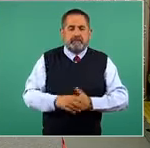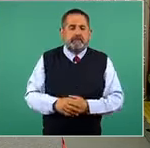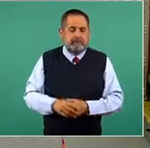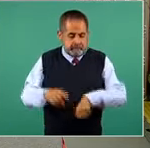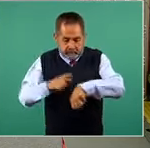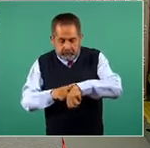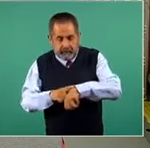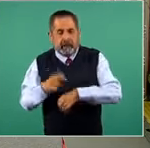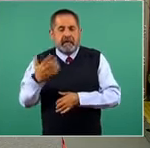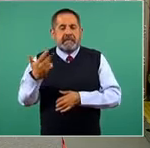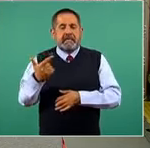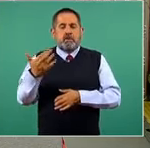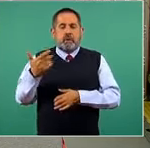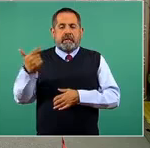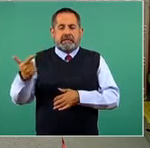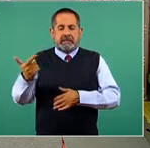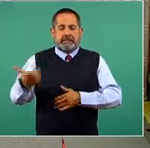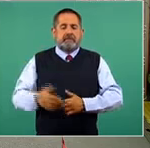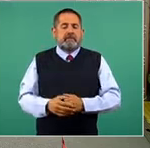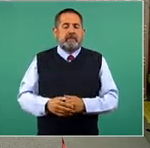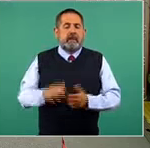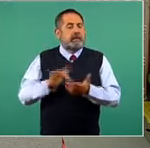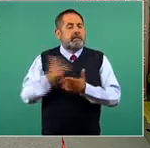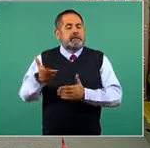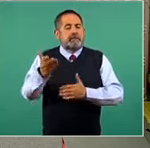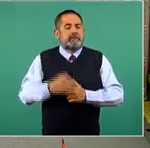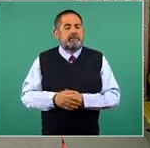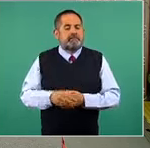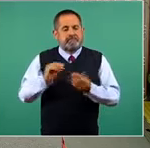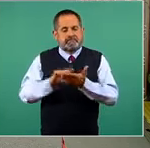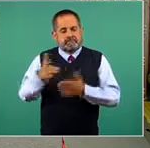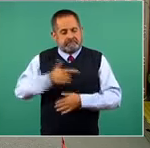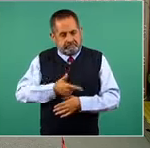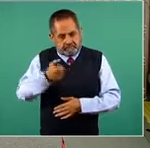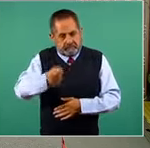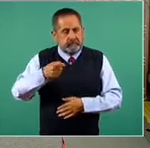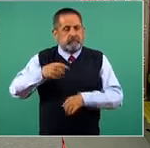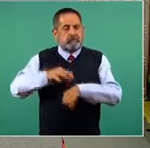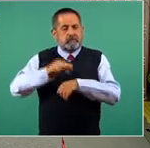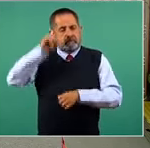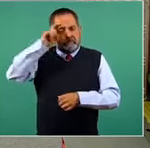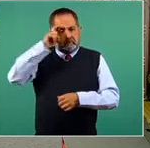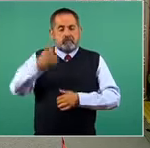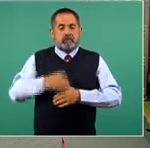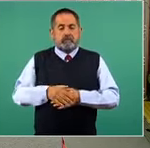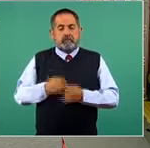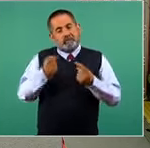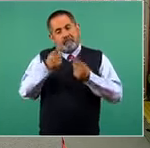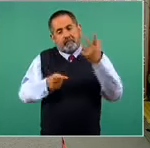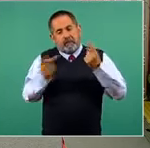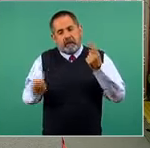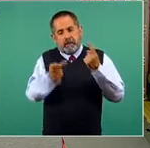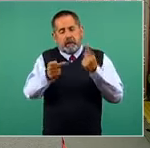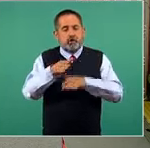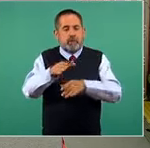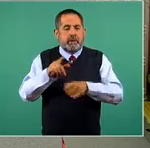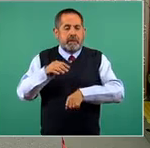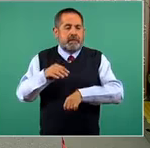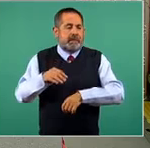las 19:57. Gracias, mucho gusto en saludarlo, doctor Gatell. Tengo varias preguntas sobre la vacuna